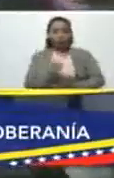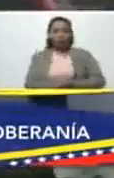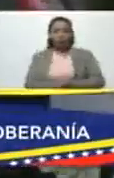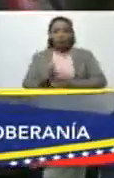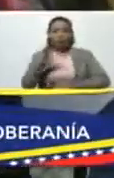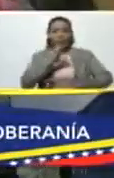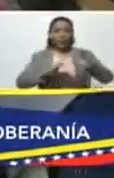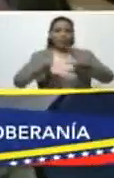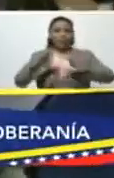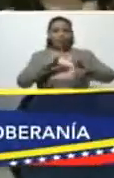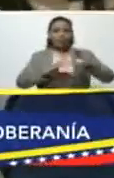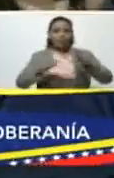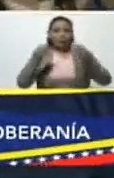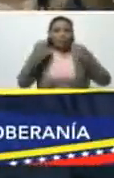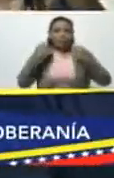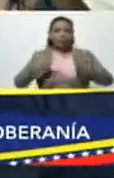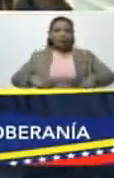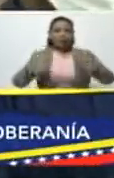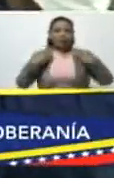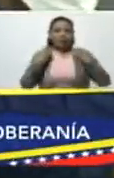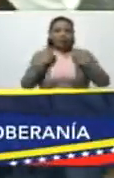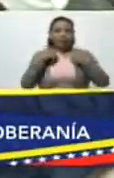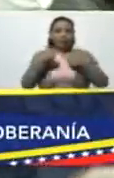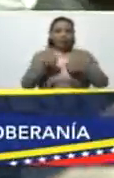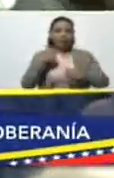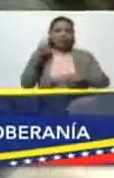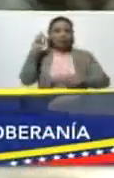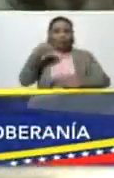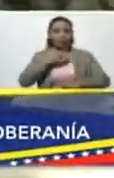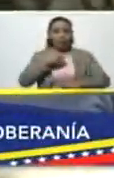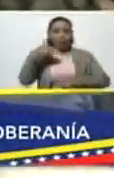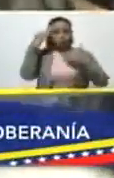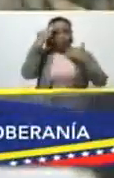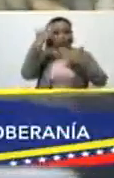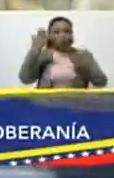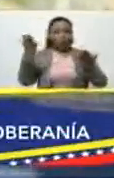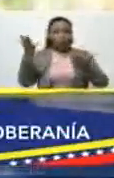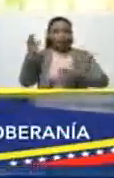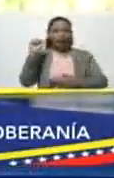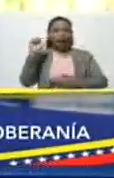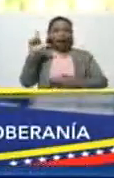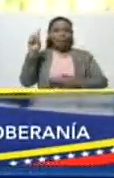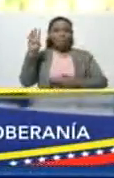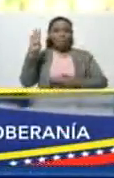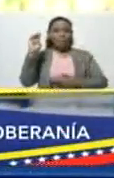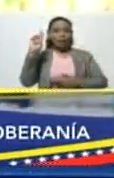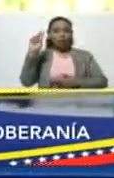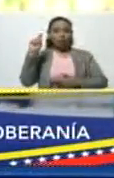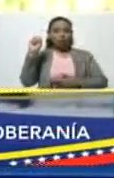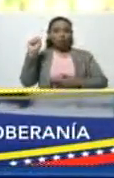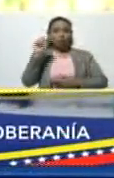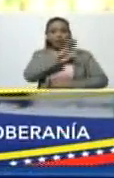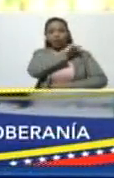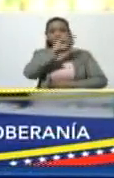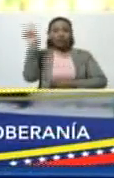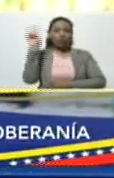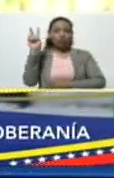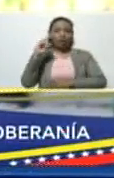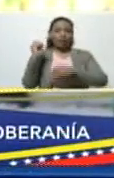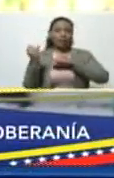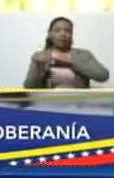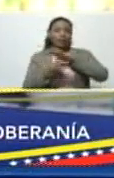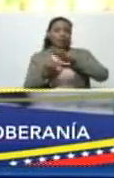Ciencias para la vida, para el vivir y viviendo. También quiero un saludo de Alberto Quintero, director del Instituto Venezolano de